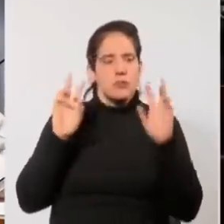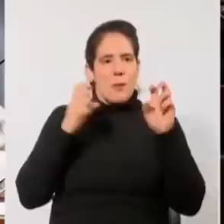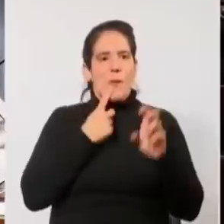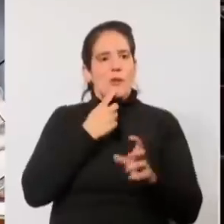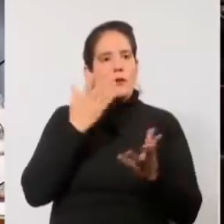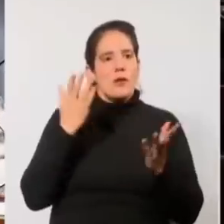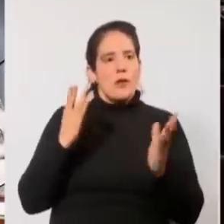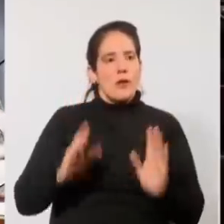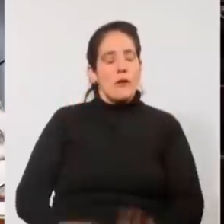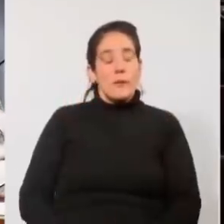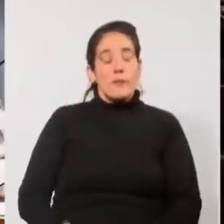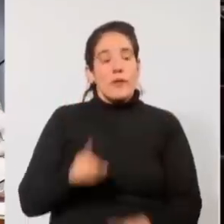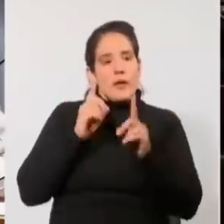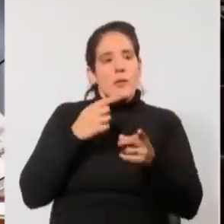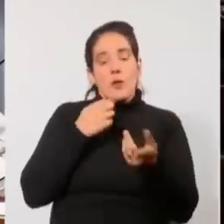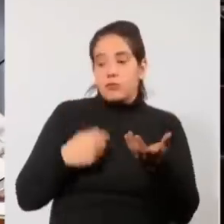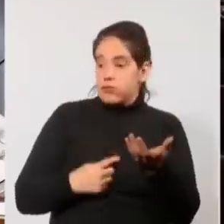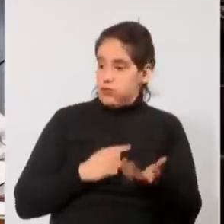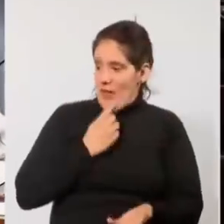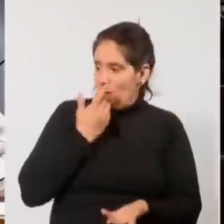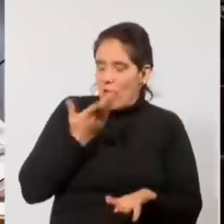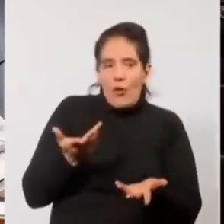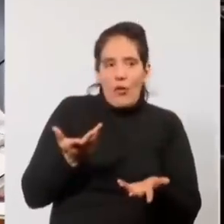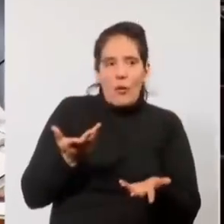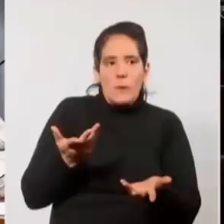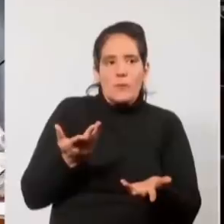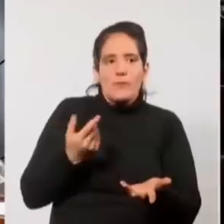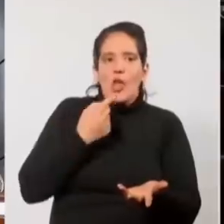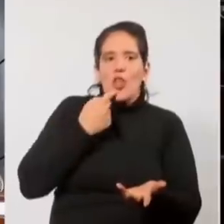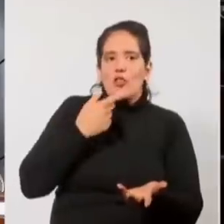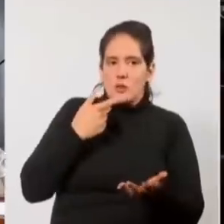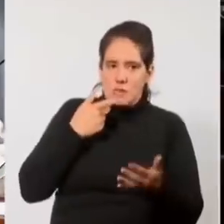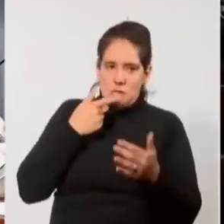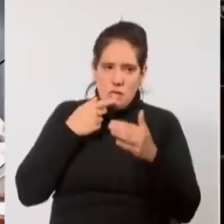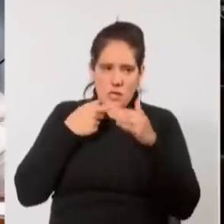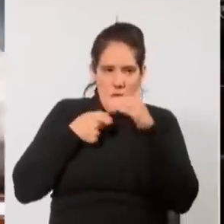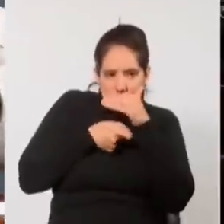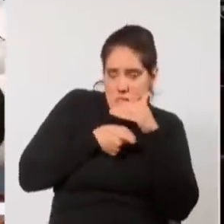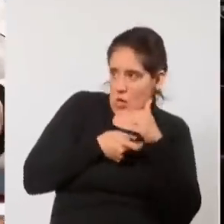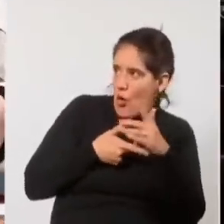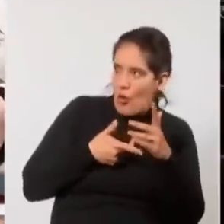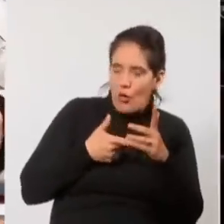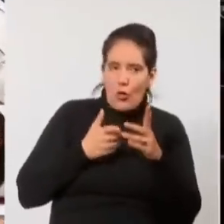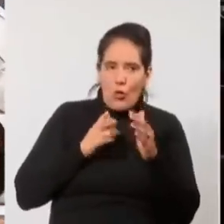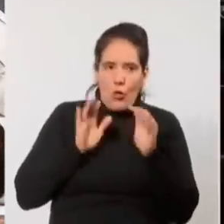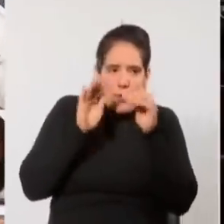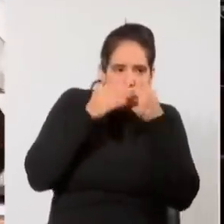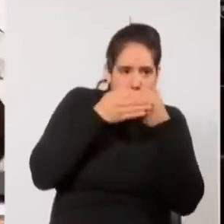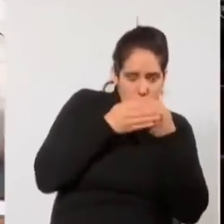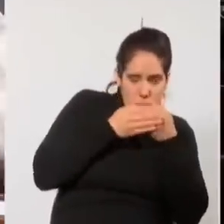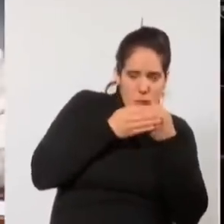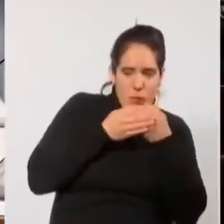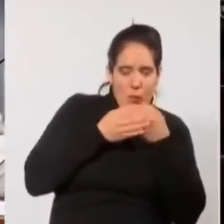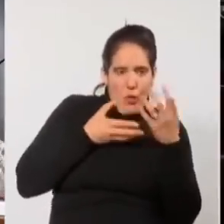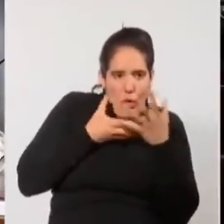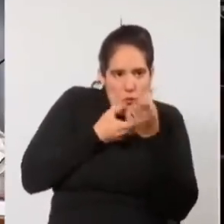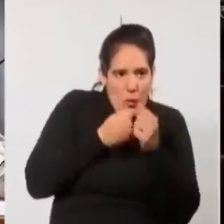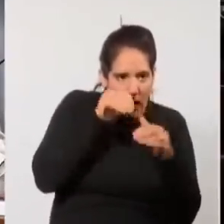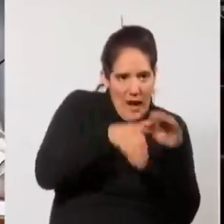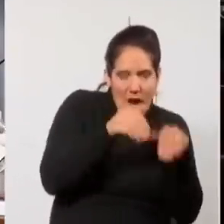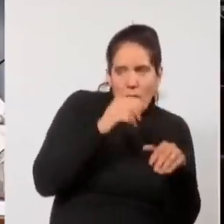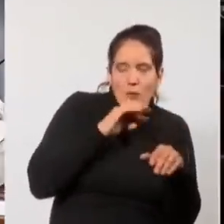además de decirnos que no tenemos dignidad, nos hablan de traición, nos hablan de ser cómplices de un